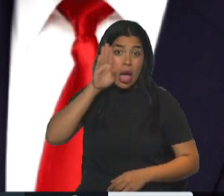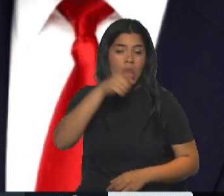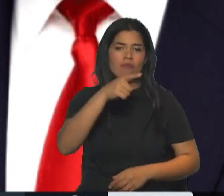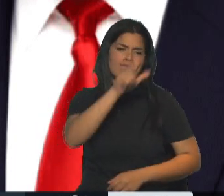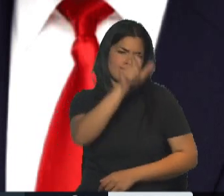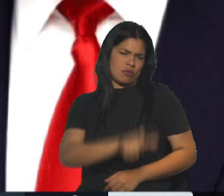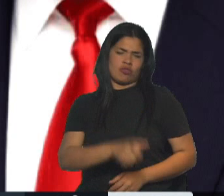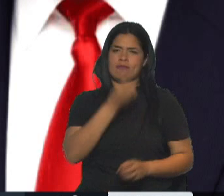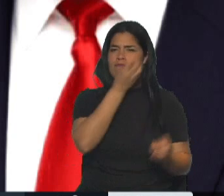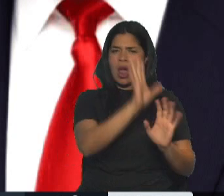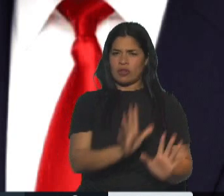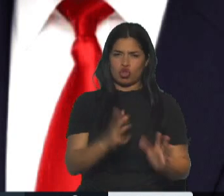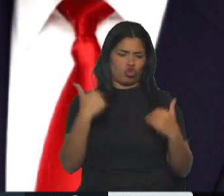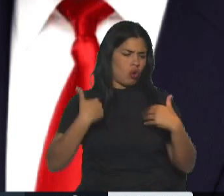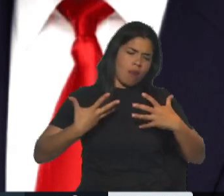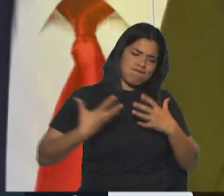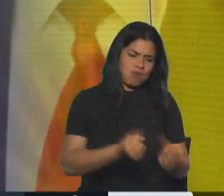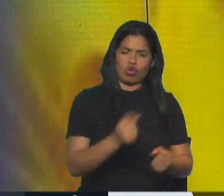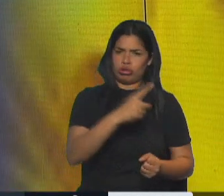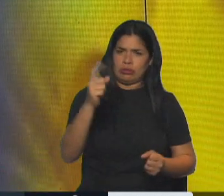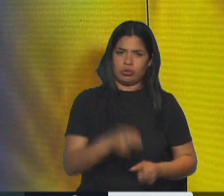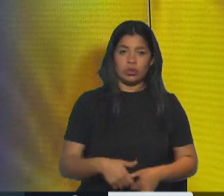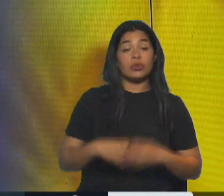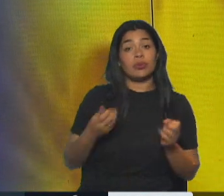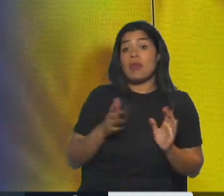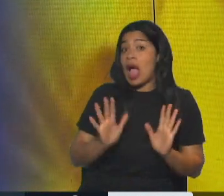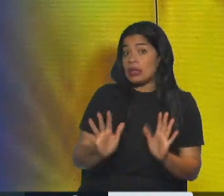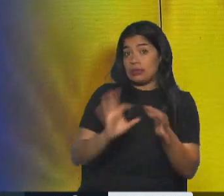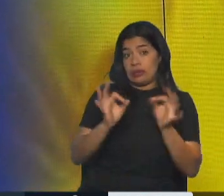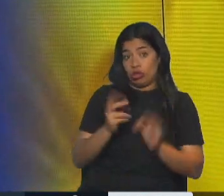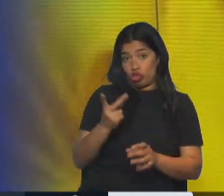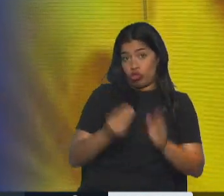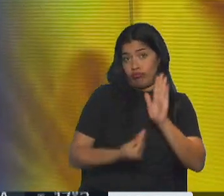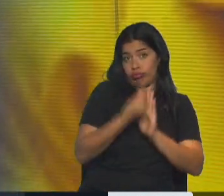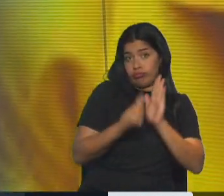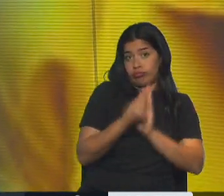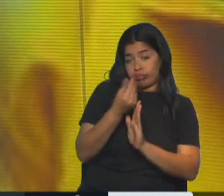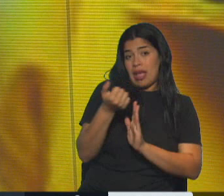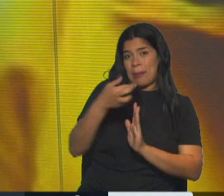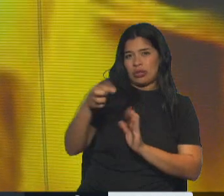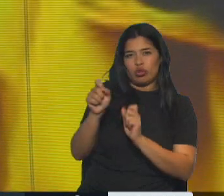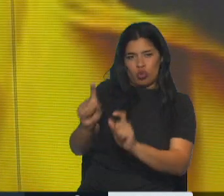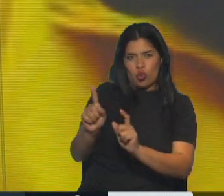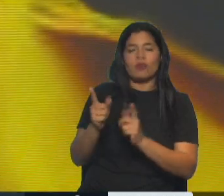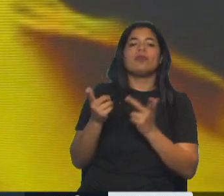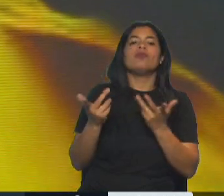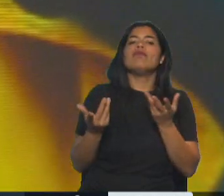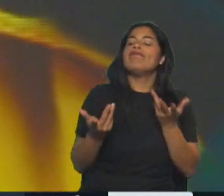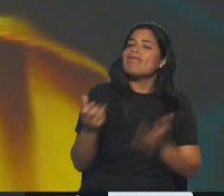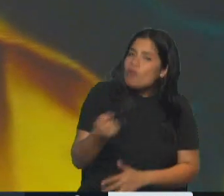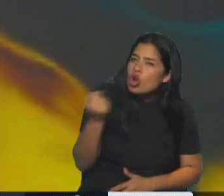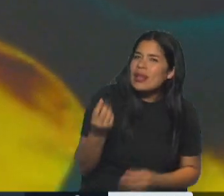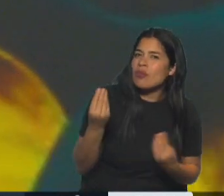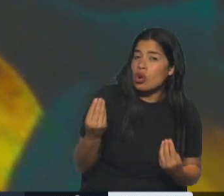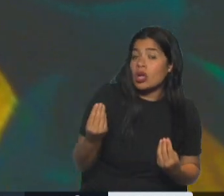Así que bueno, este fuerte respaldo del exmandatario estadounidense, que decíamos, importa por un lado porque puede llegar a gobernar